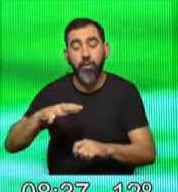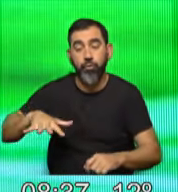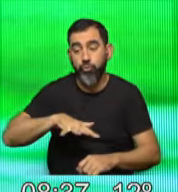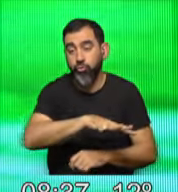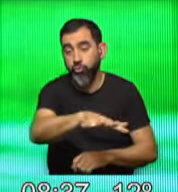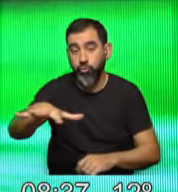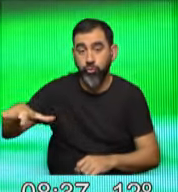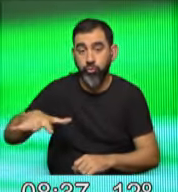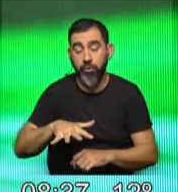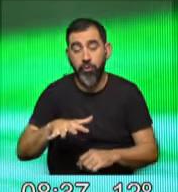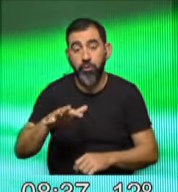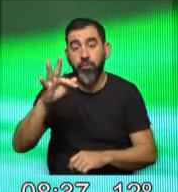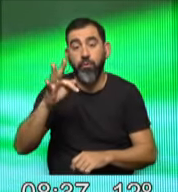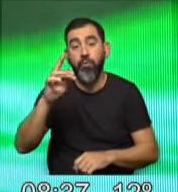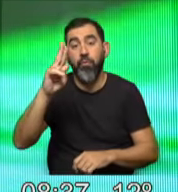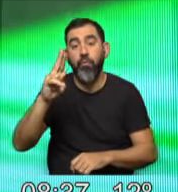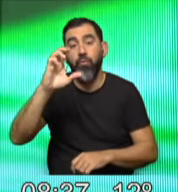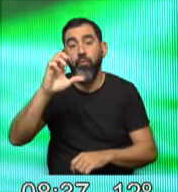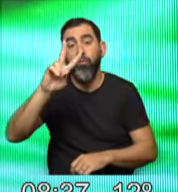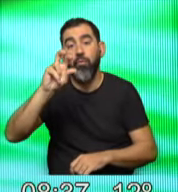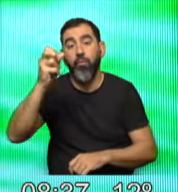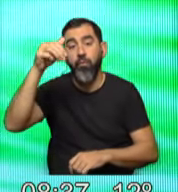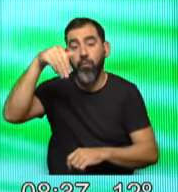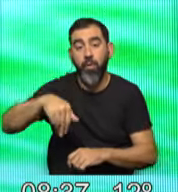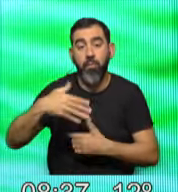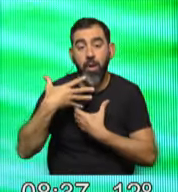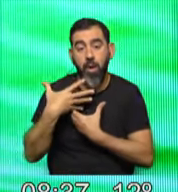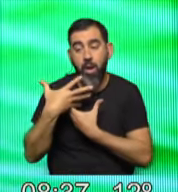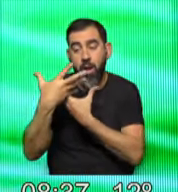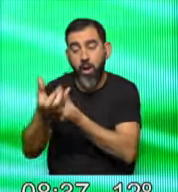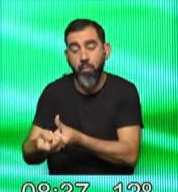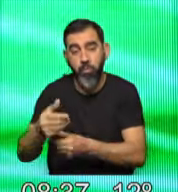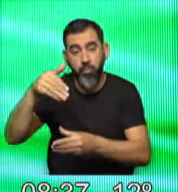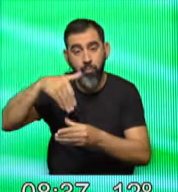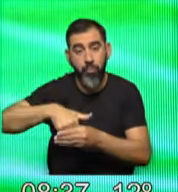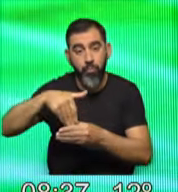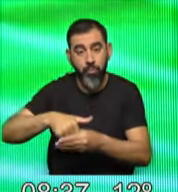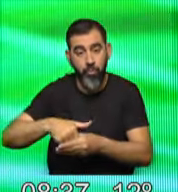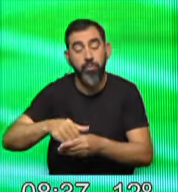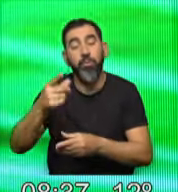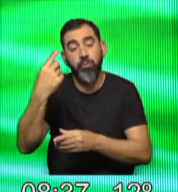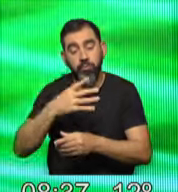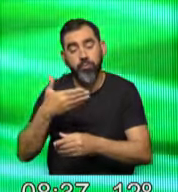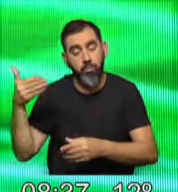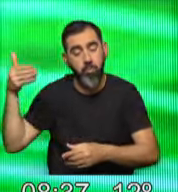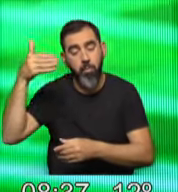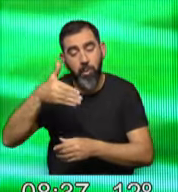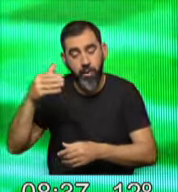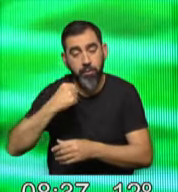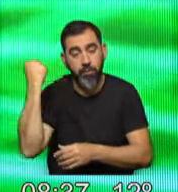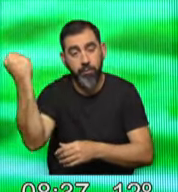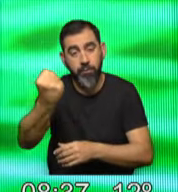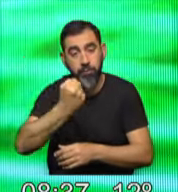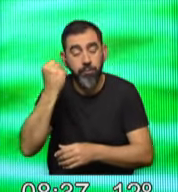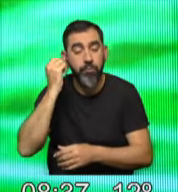Claro que Food este ha decidido acompañar El plebiscito por tanto va a tener una participación protagónica en este